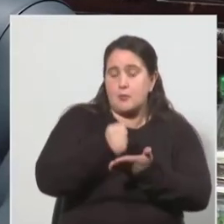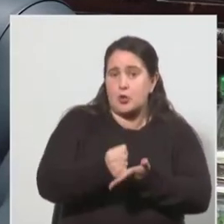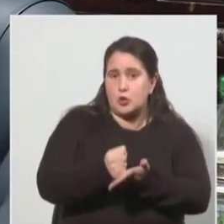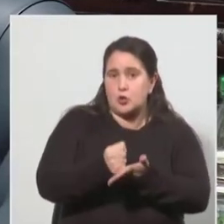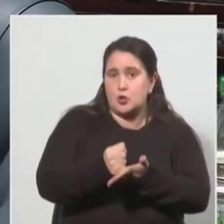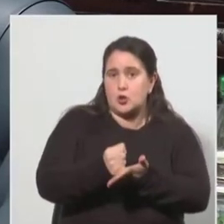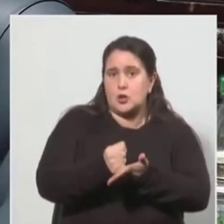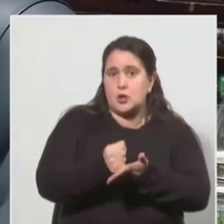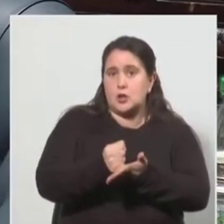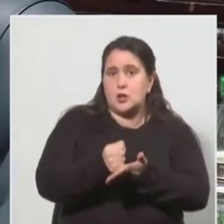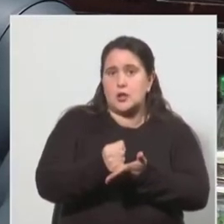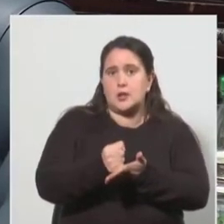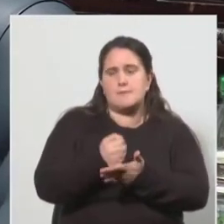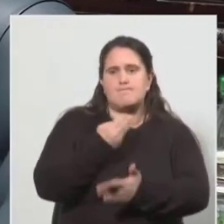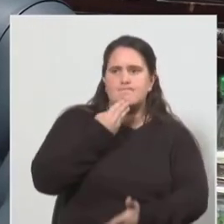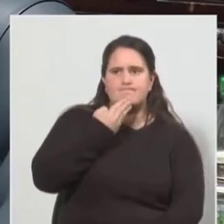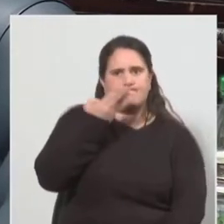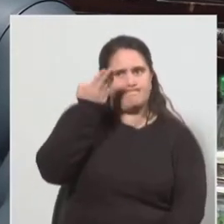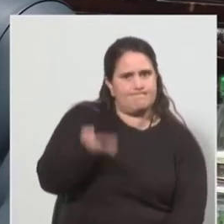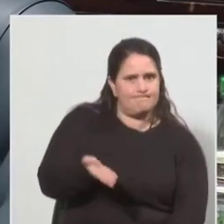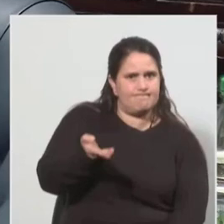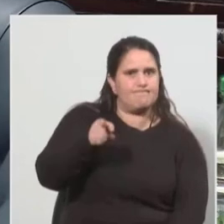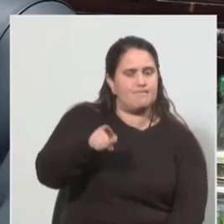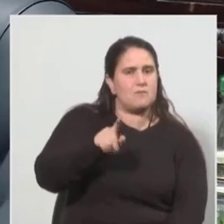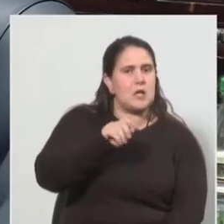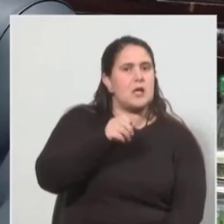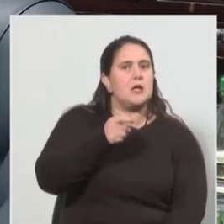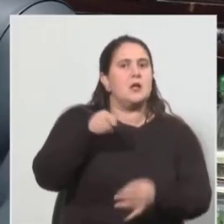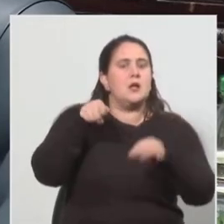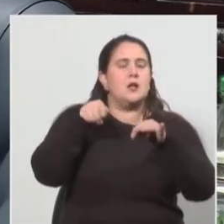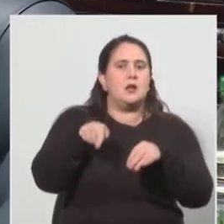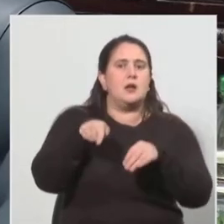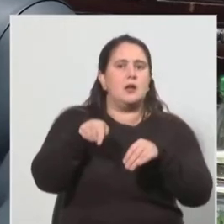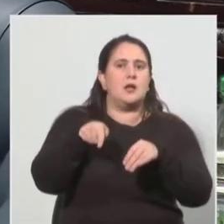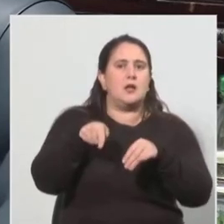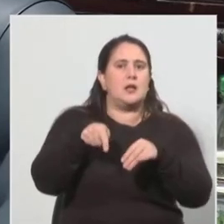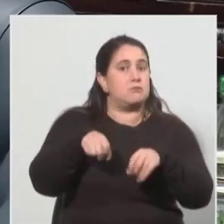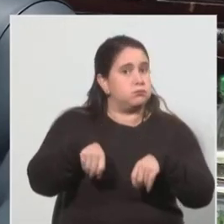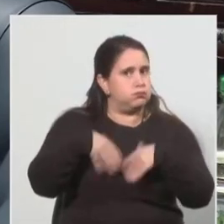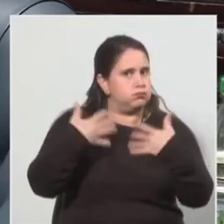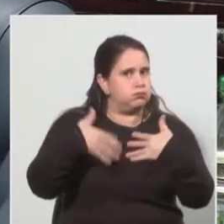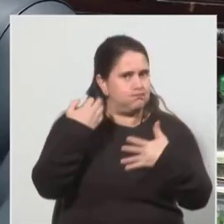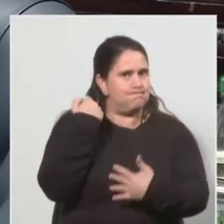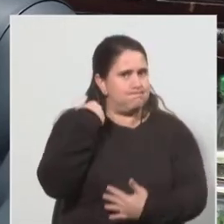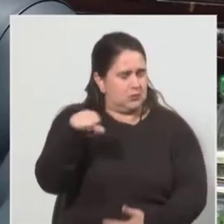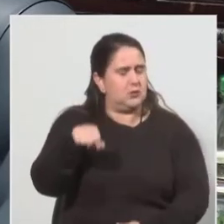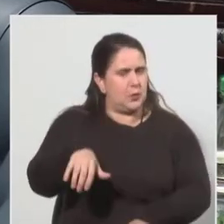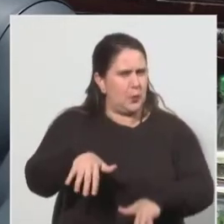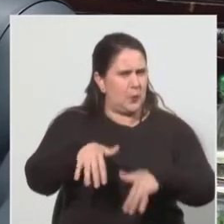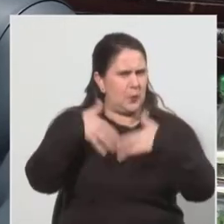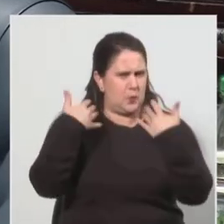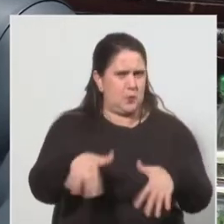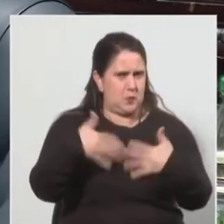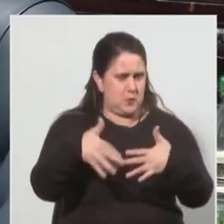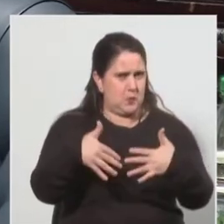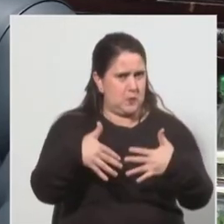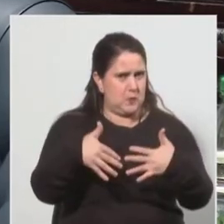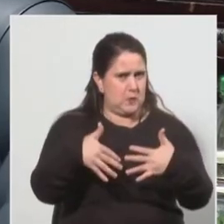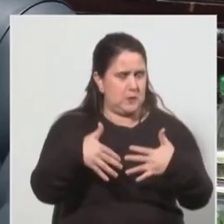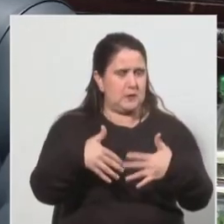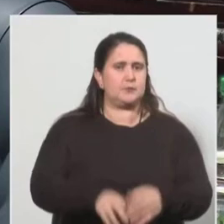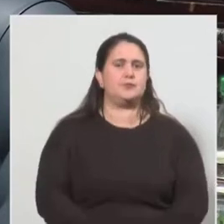pasaporte estaba sospechado de haber incurrido en graves actividades ilícitas?